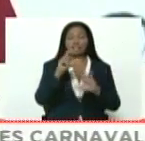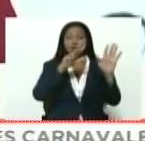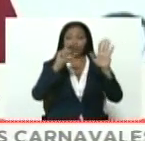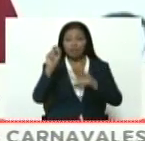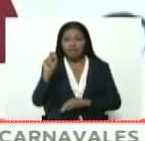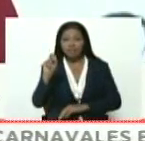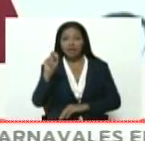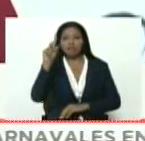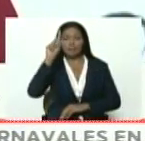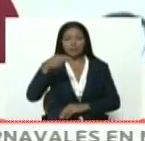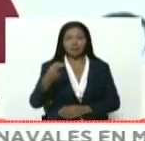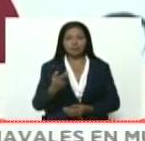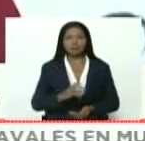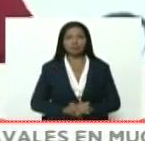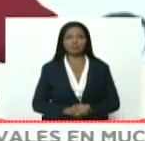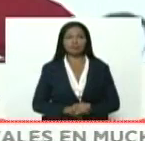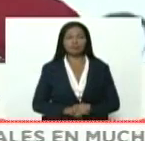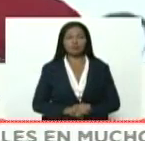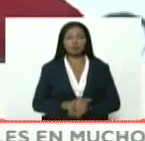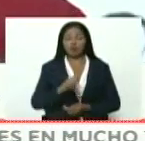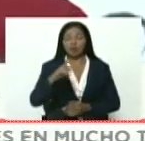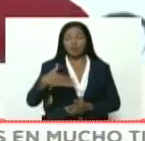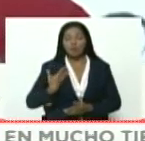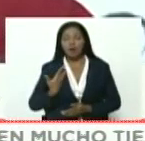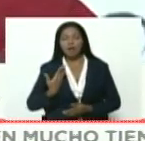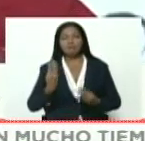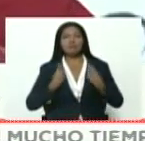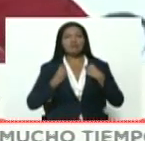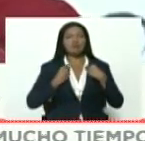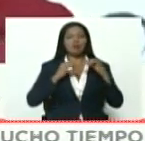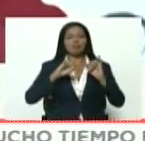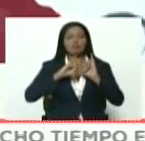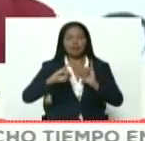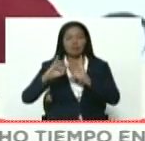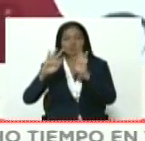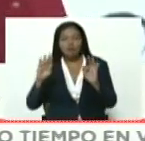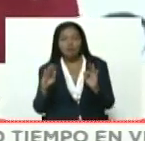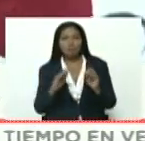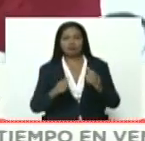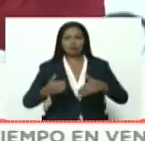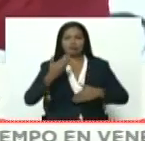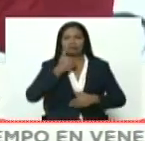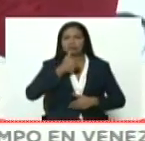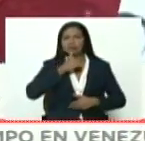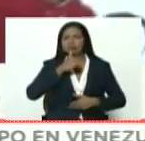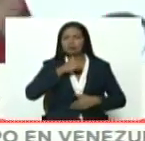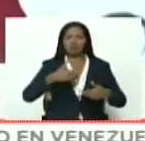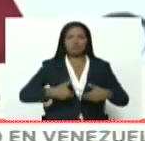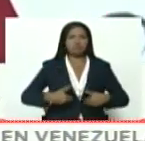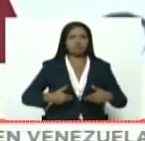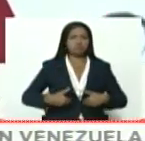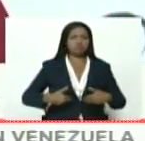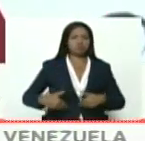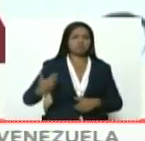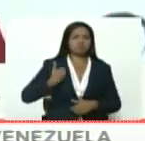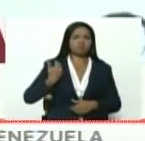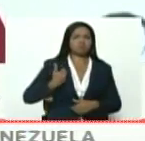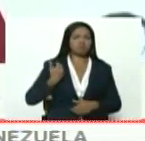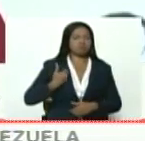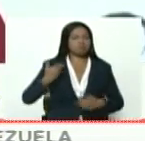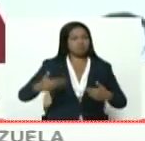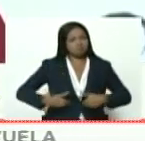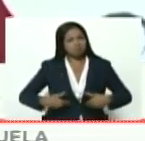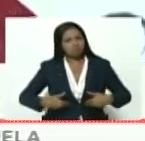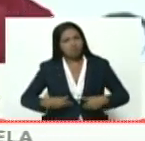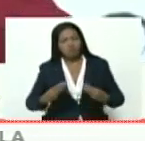80. Los que han podido vivir esa lucha de resistencia heroica de una generación mártir, de una generación